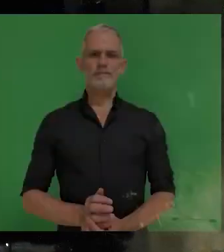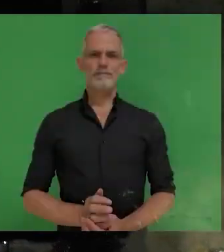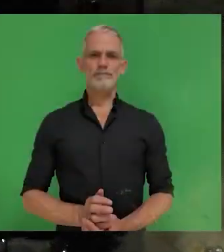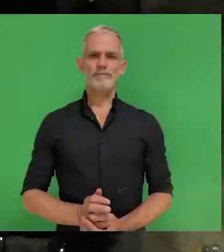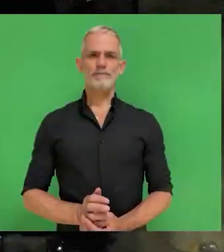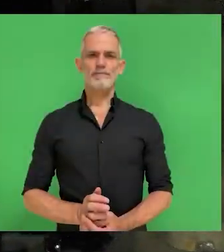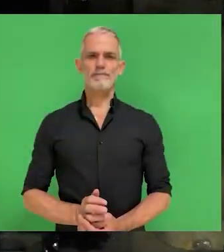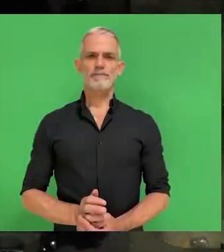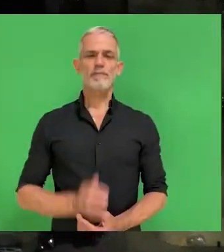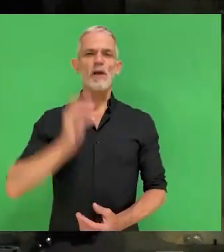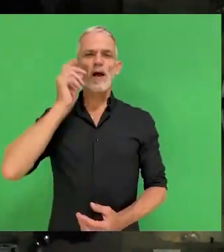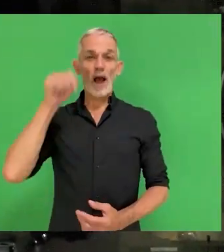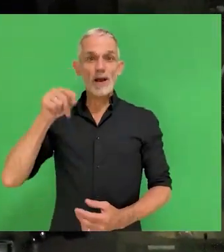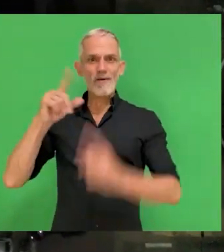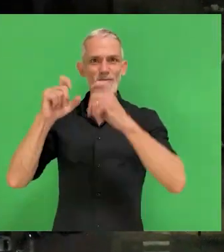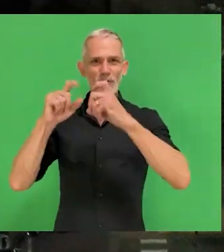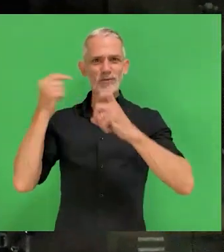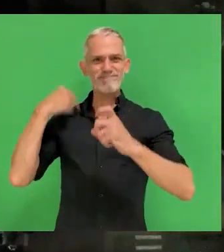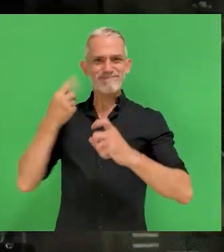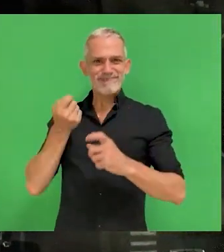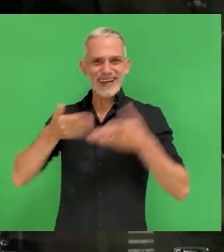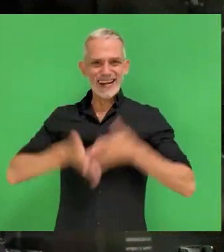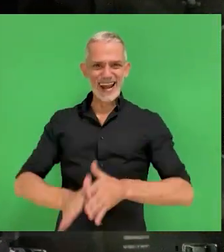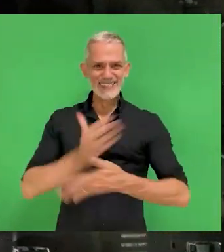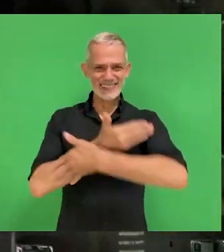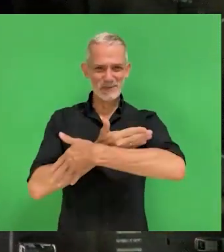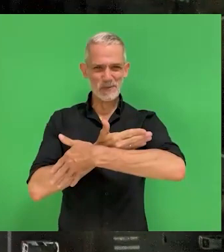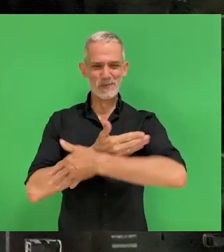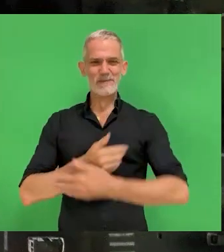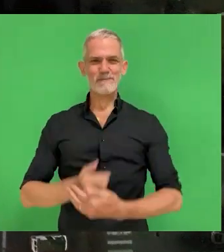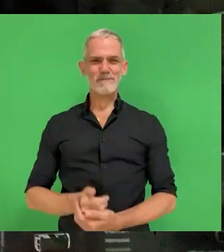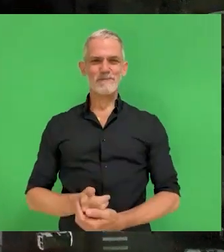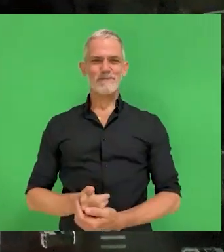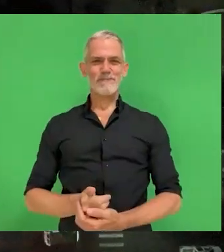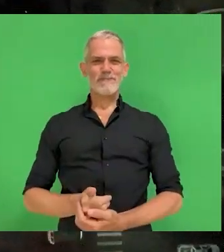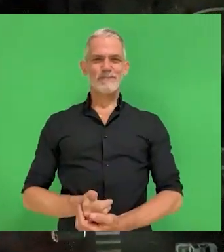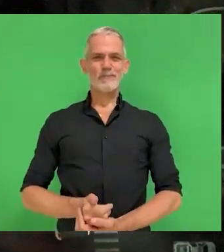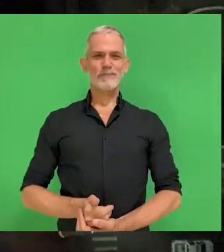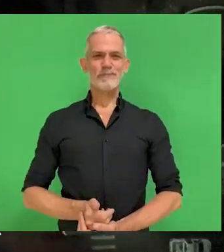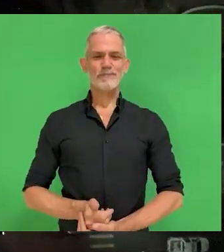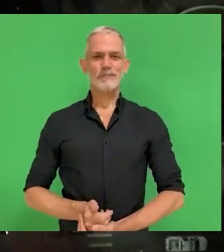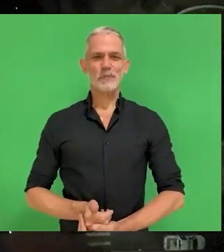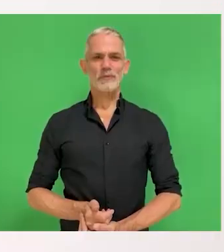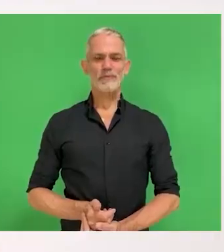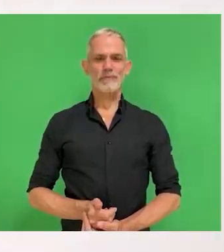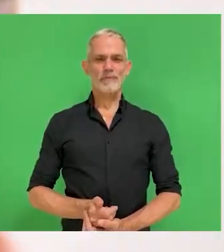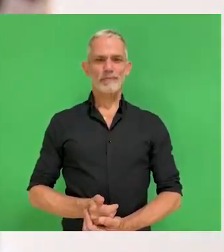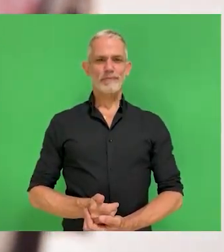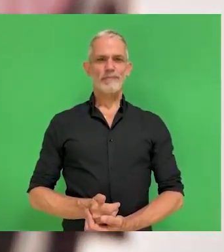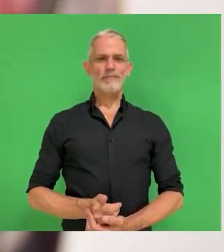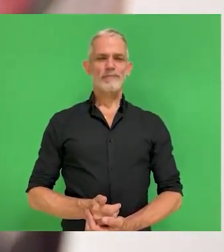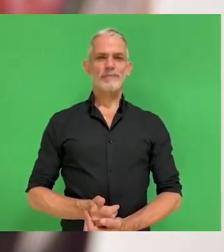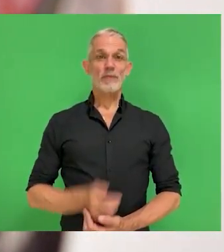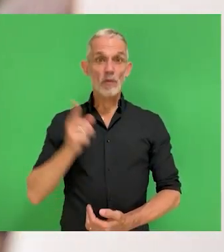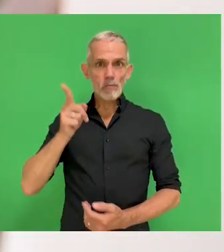iluminada. Esto es cuando recién nací. Foto de una mujer joven y un bebé con poncho rojo cruzado por una banda negra.